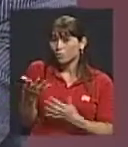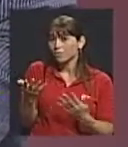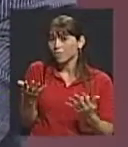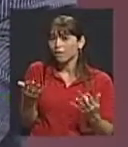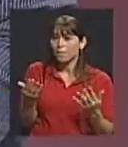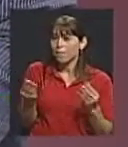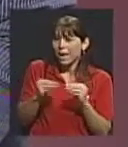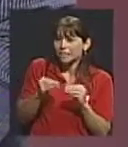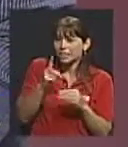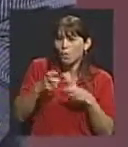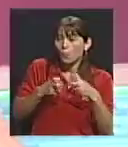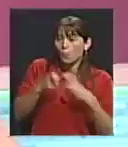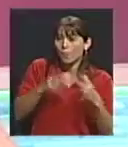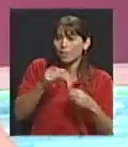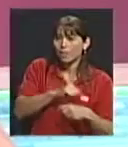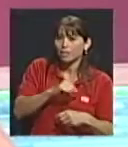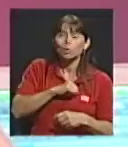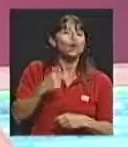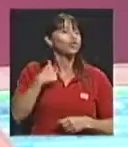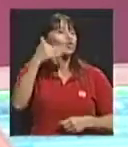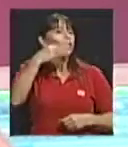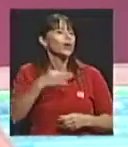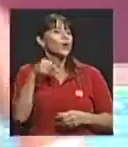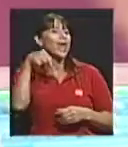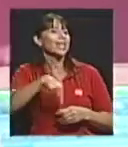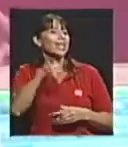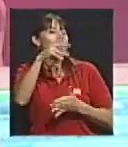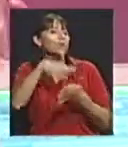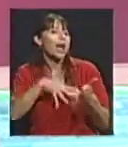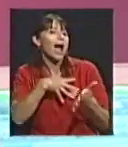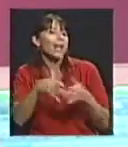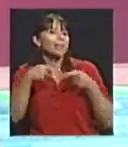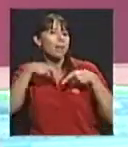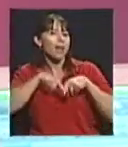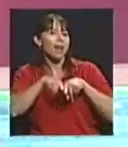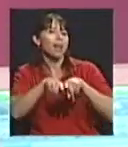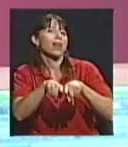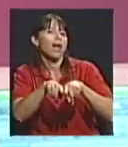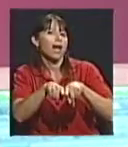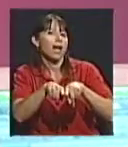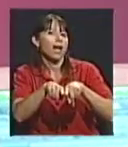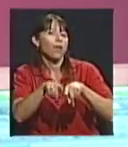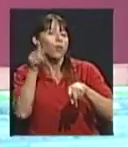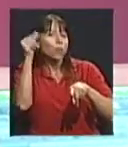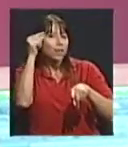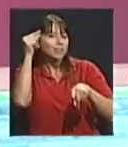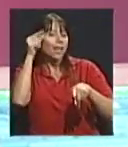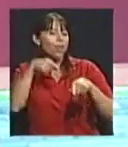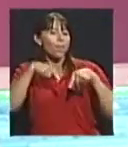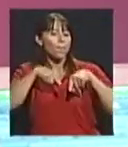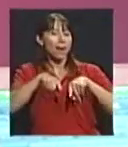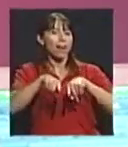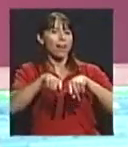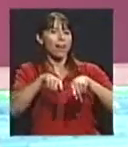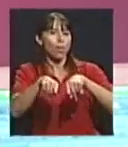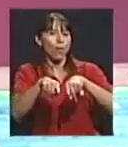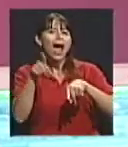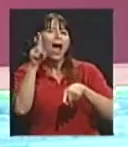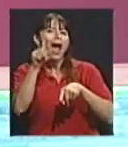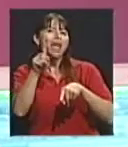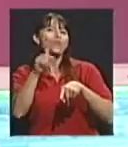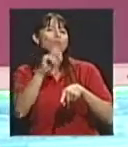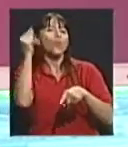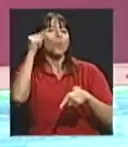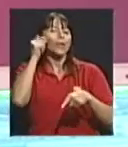es Yo pienso que aquí hay una agenda paralela hay un estado paralelo hay un poder invisible eh que está generando ciertas